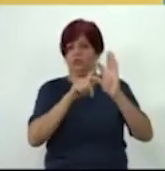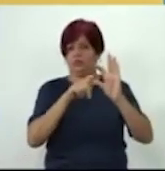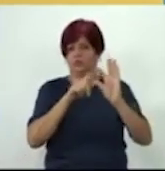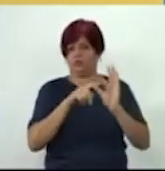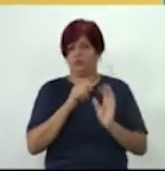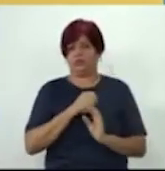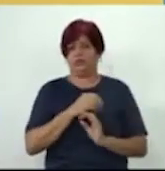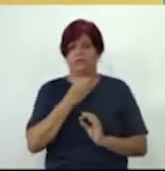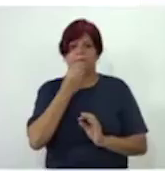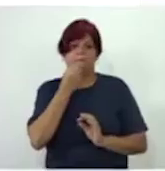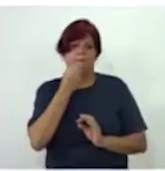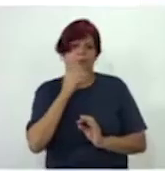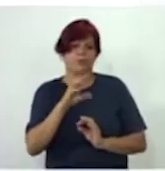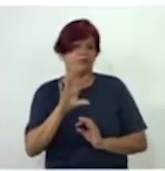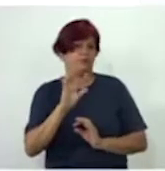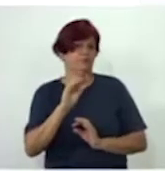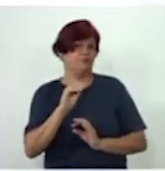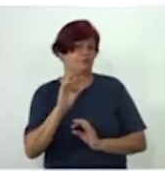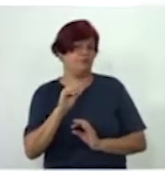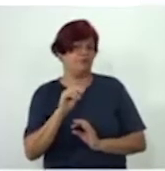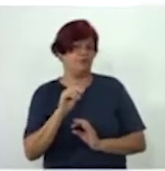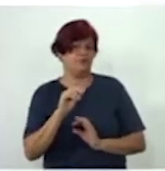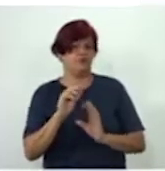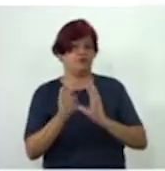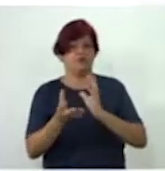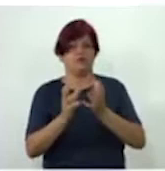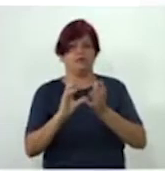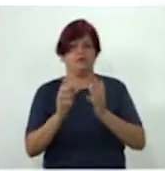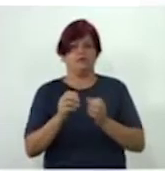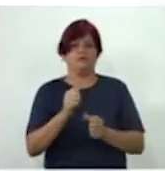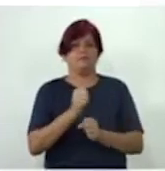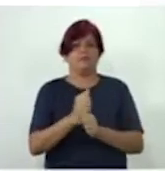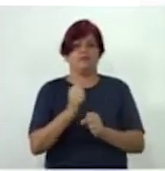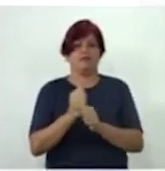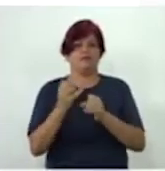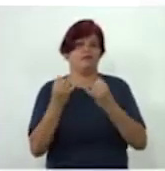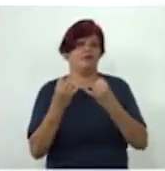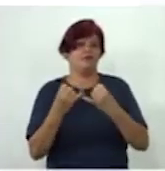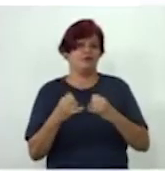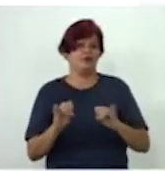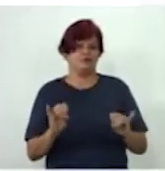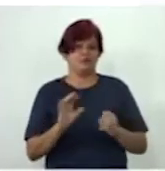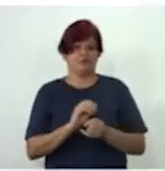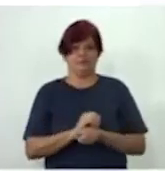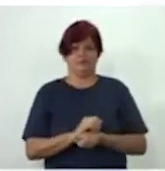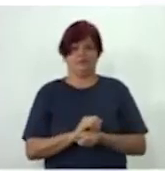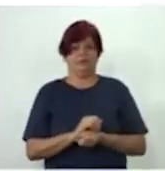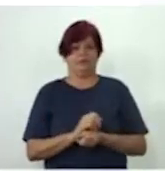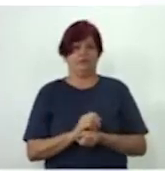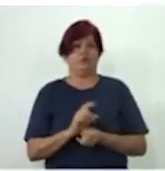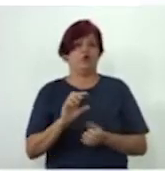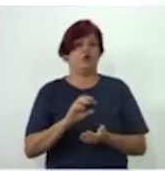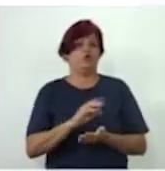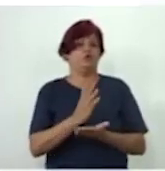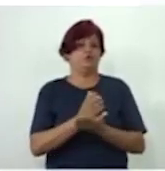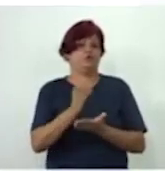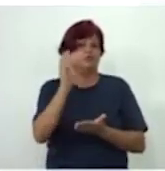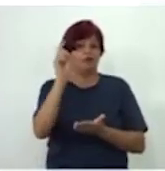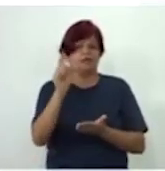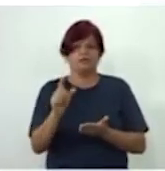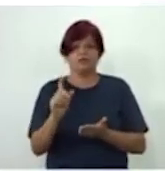Podemos mencionar también el método de trabajo independiente, donde el educando, sin